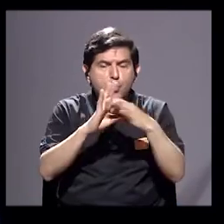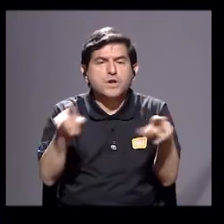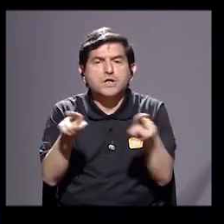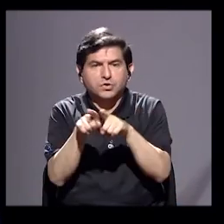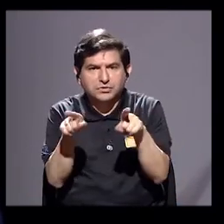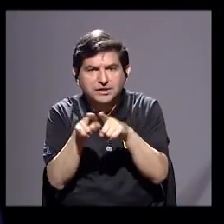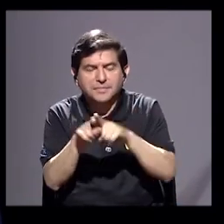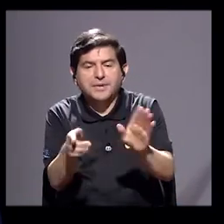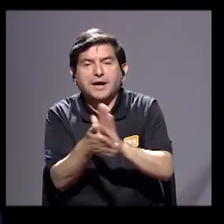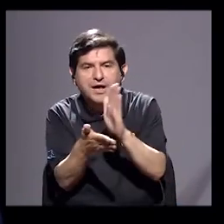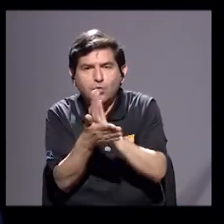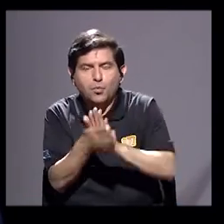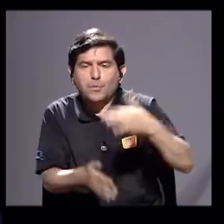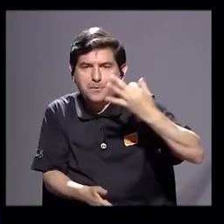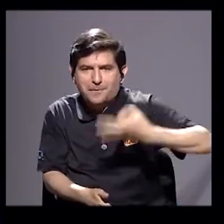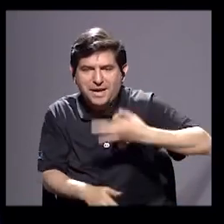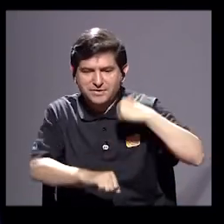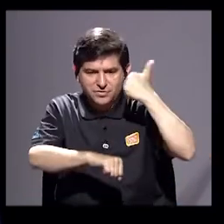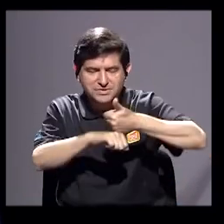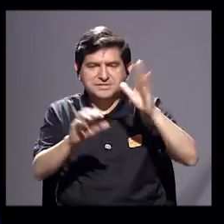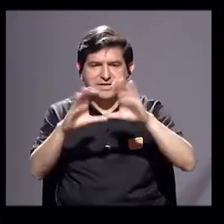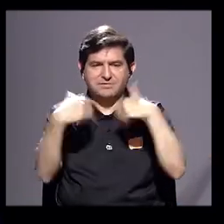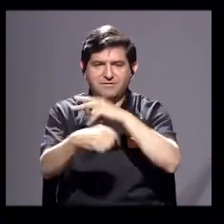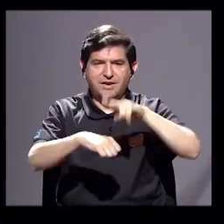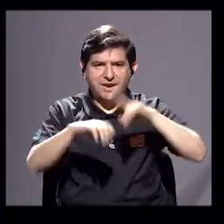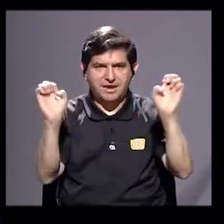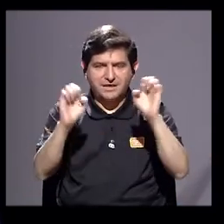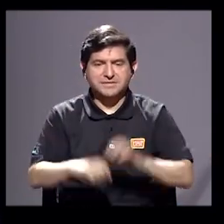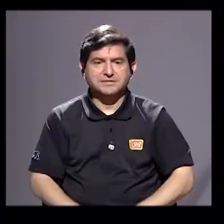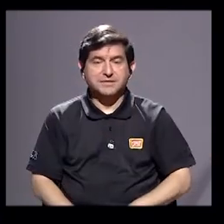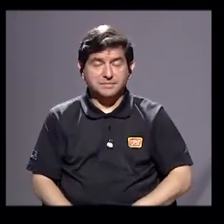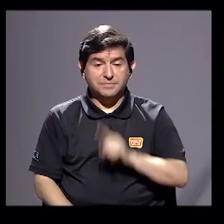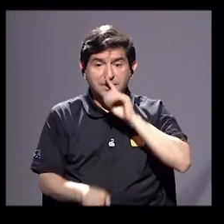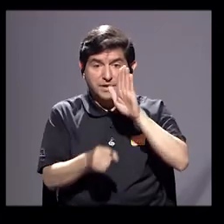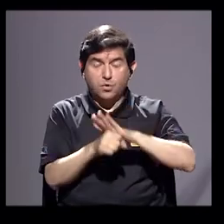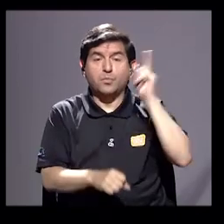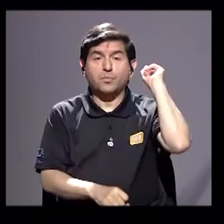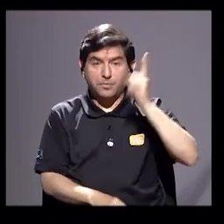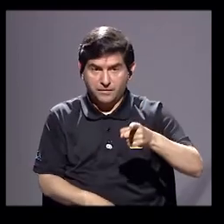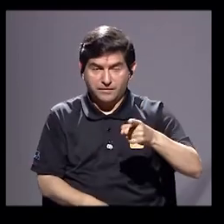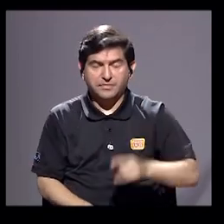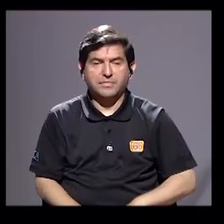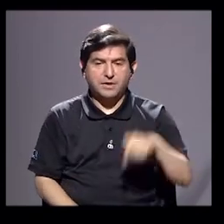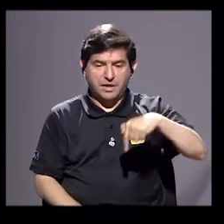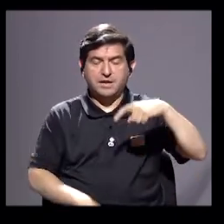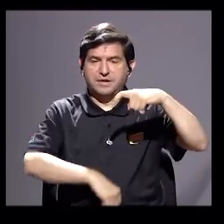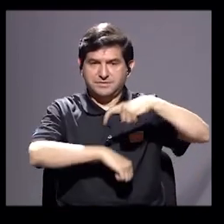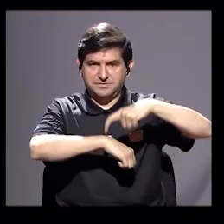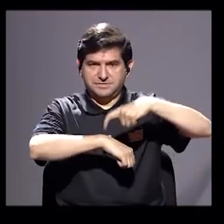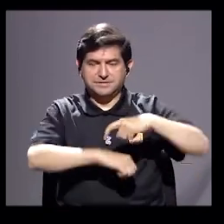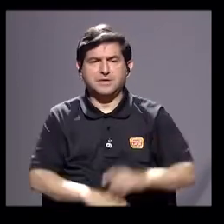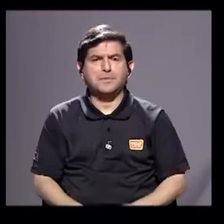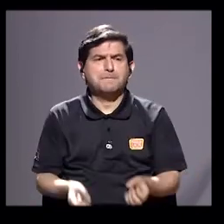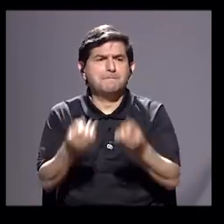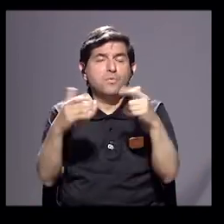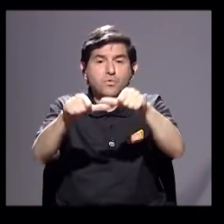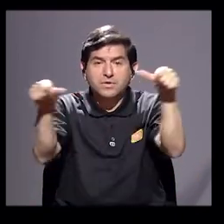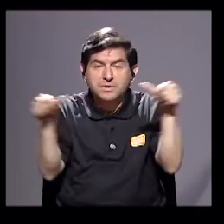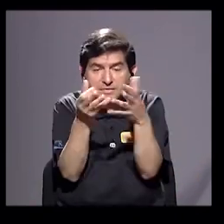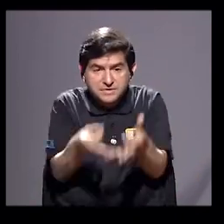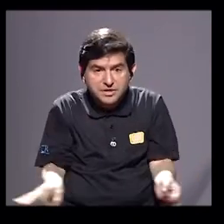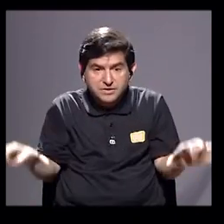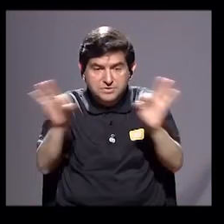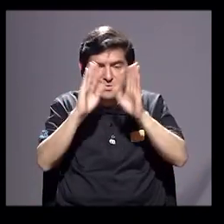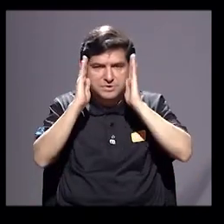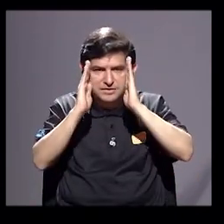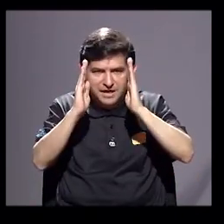con documentos formales que establece la comisión para que sean de acatamiento y como hoy por hoy existen un montón de zonas destacadas